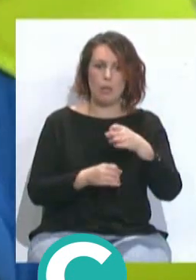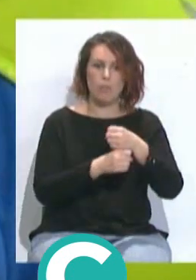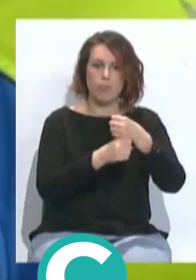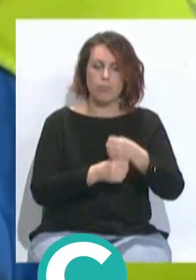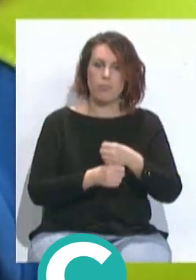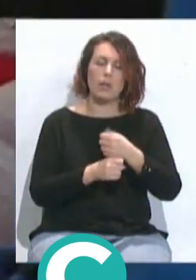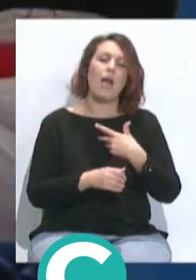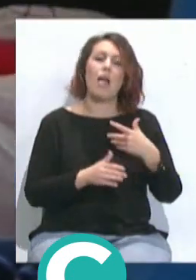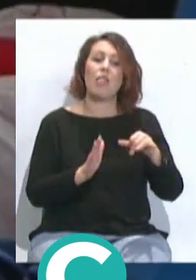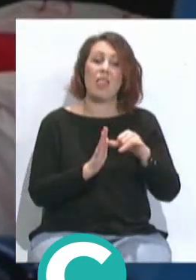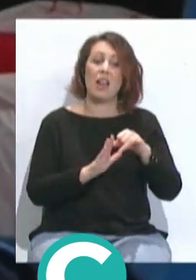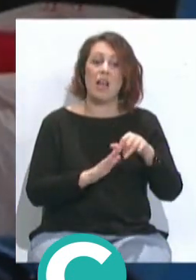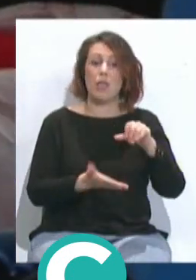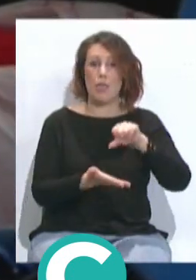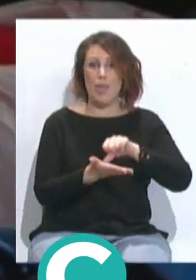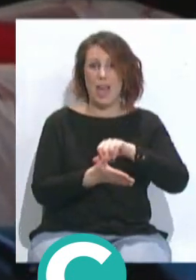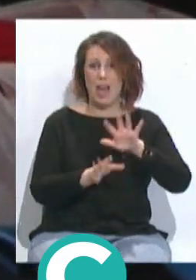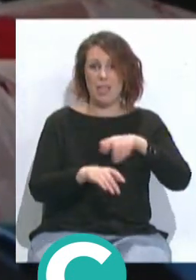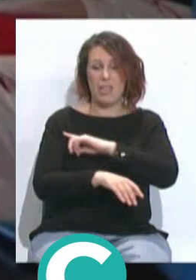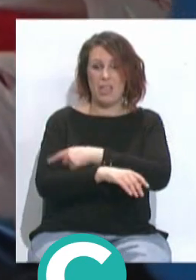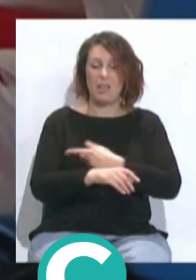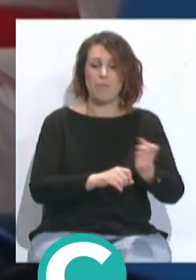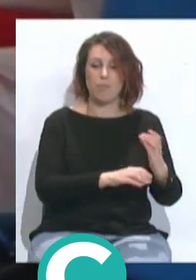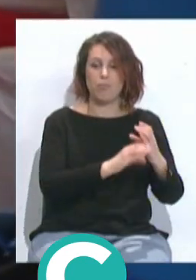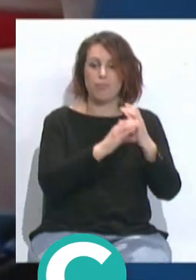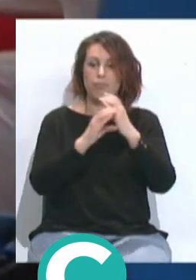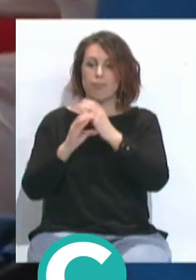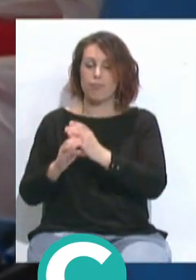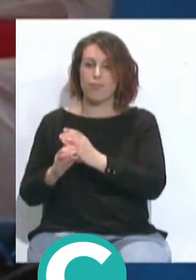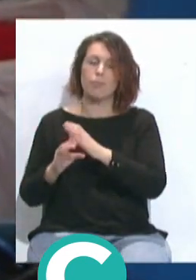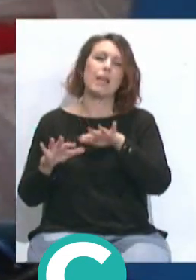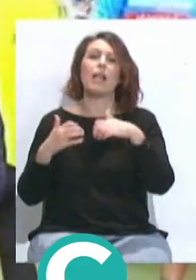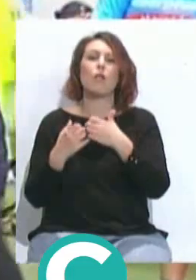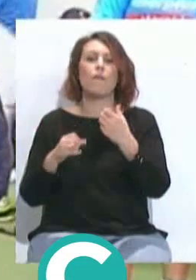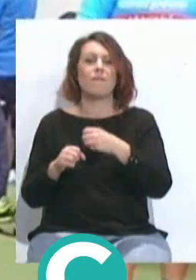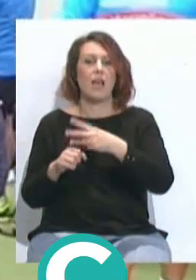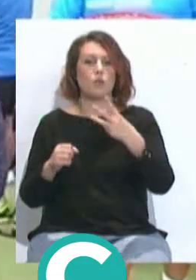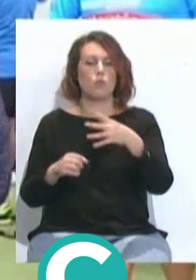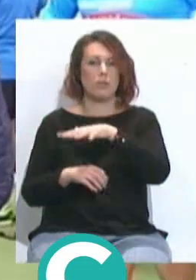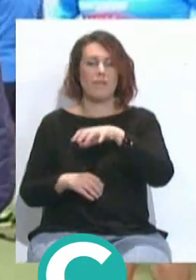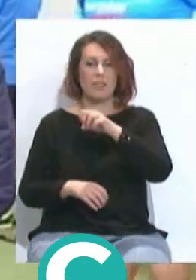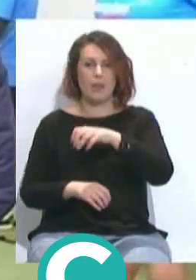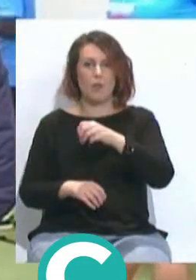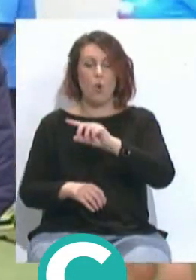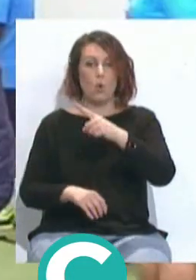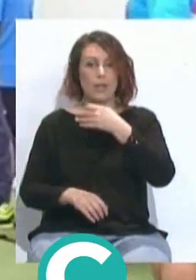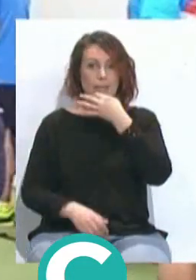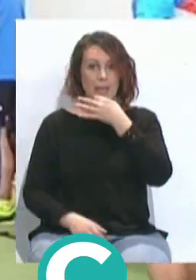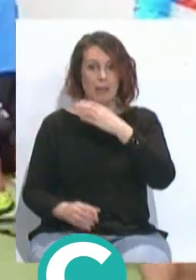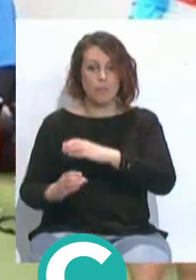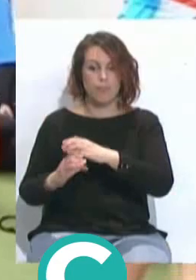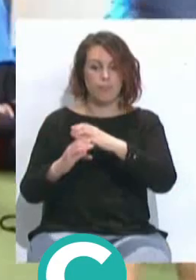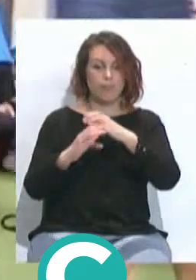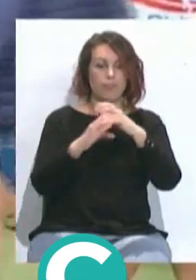habilitada junto al Complejo Deportivo Ciudad de Cádiz con destino al Estadio Iberoamericano de Bahía Sur en San Fernando y a la una con el recorrido